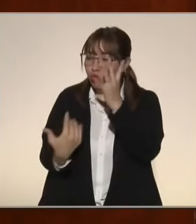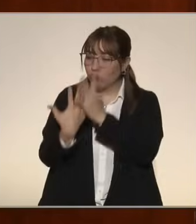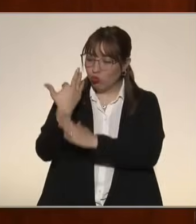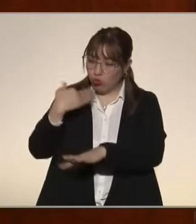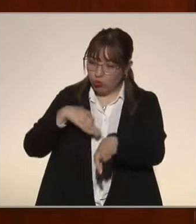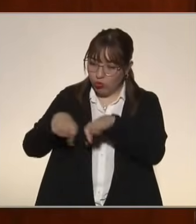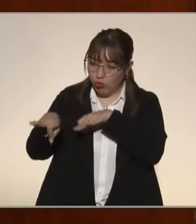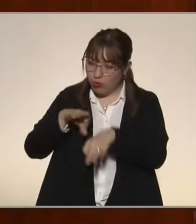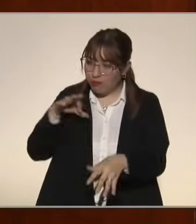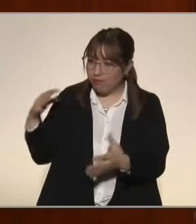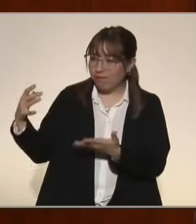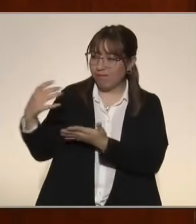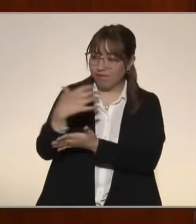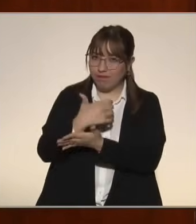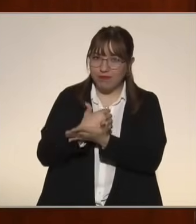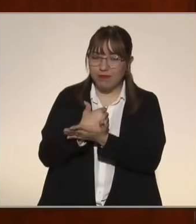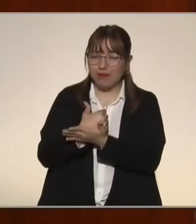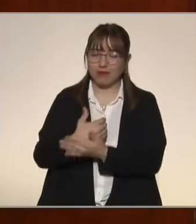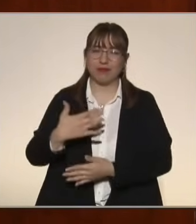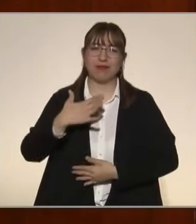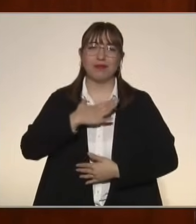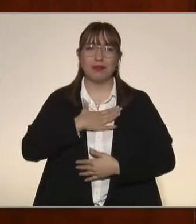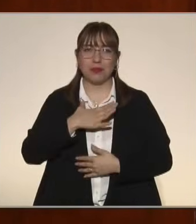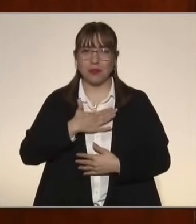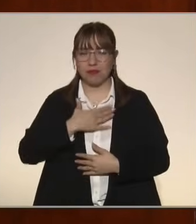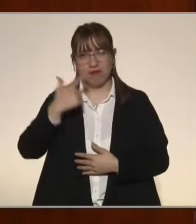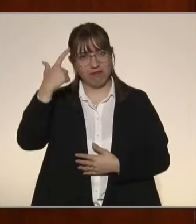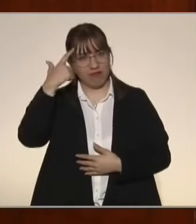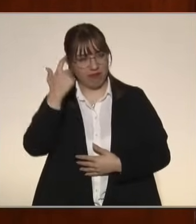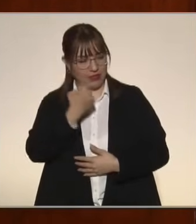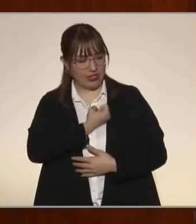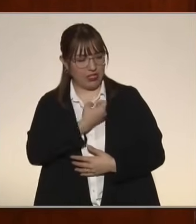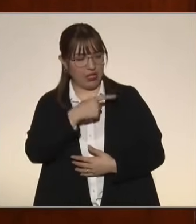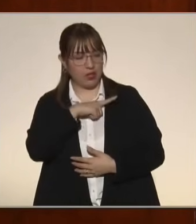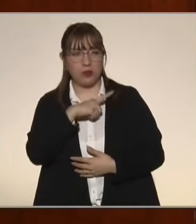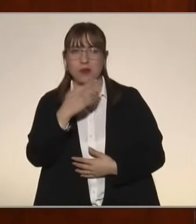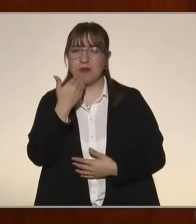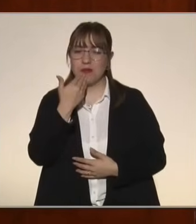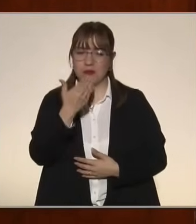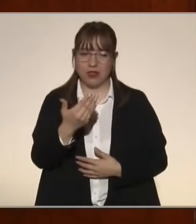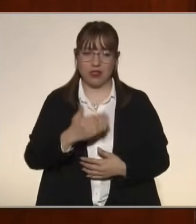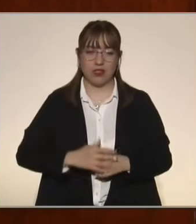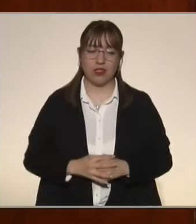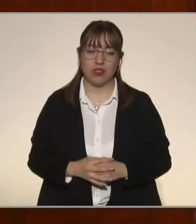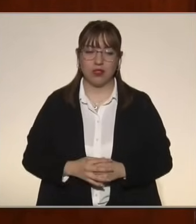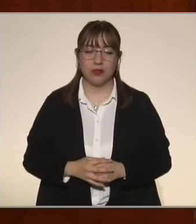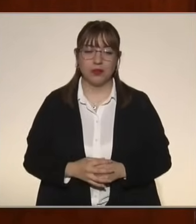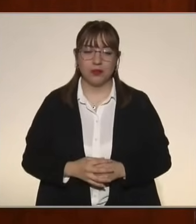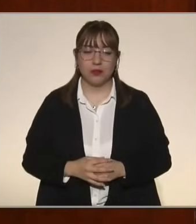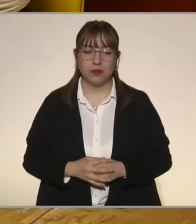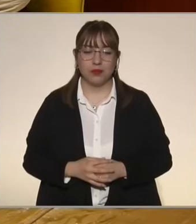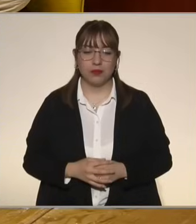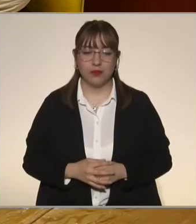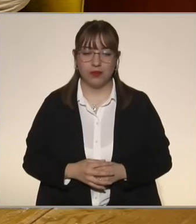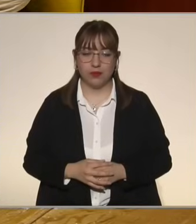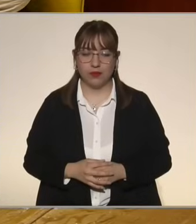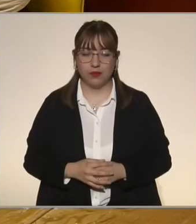mis facultades totalmente sanas. Y si no las tengo, tengo la